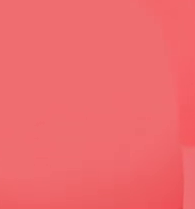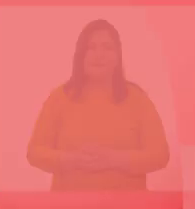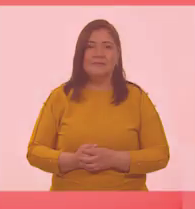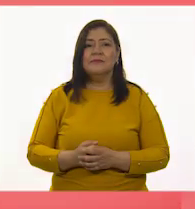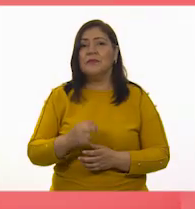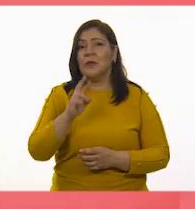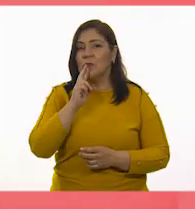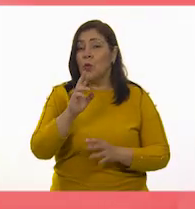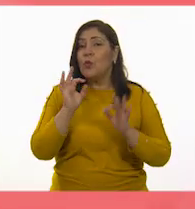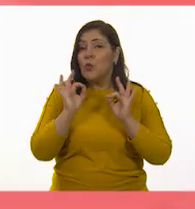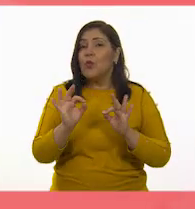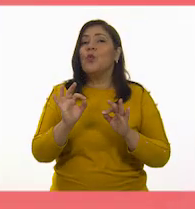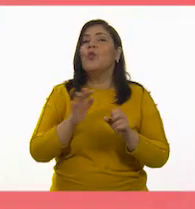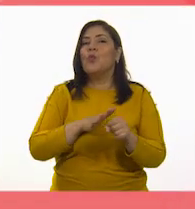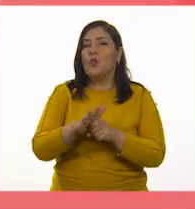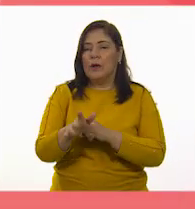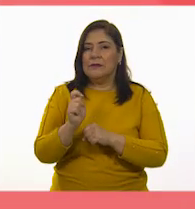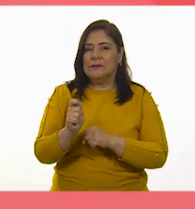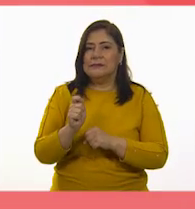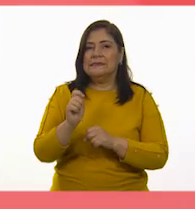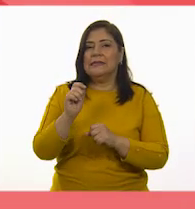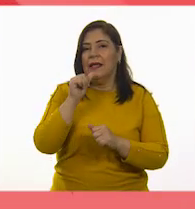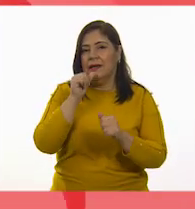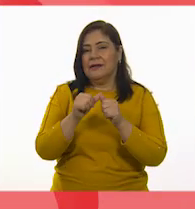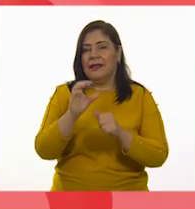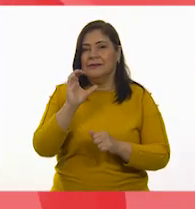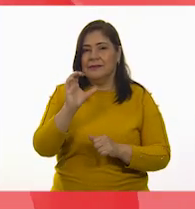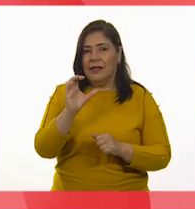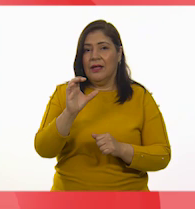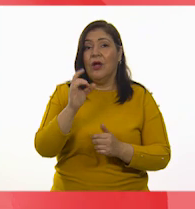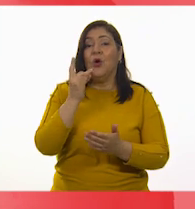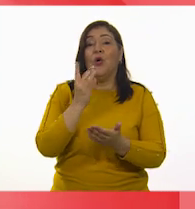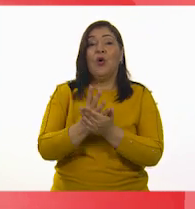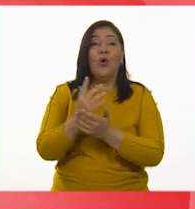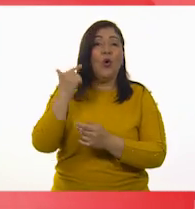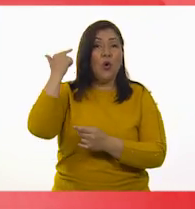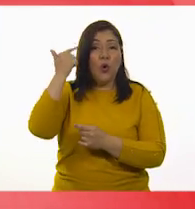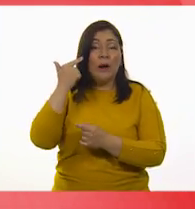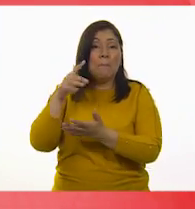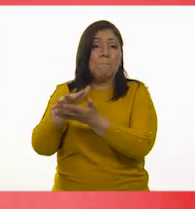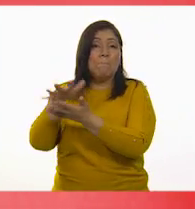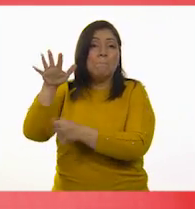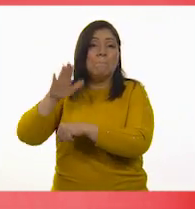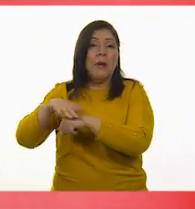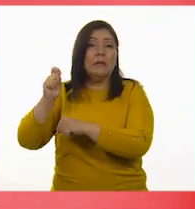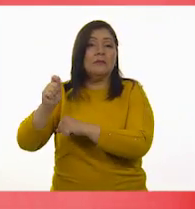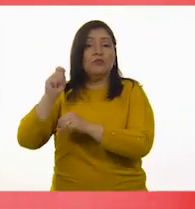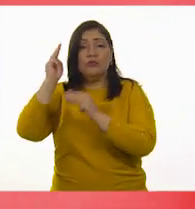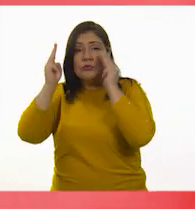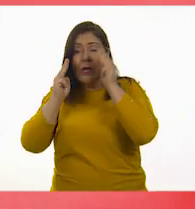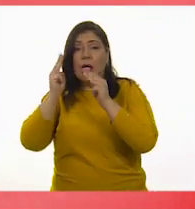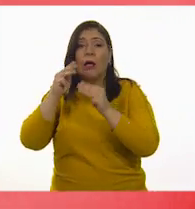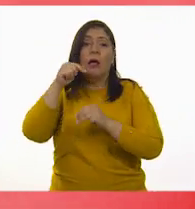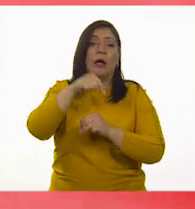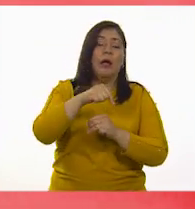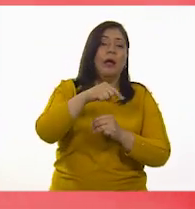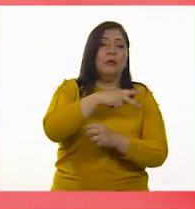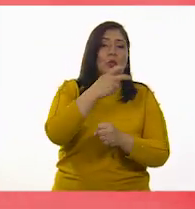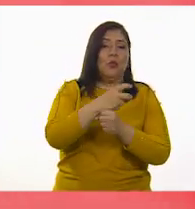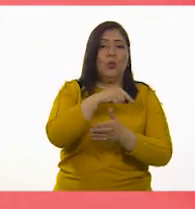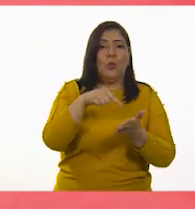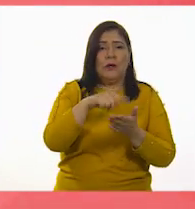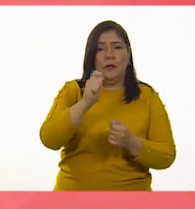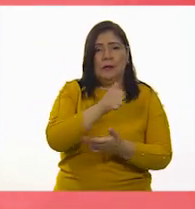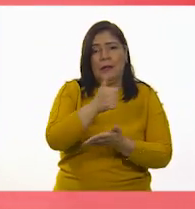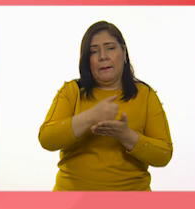La respuesta correcta es C. Solamente Londres tiene más museos que la Ciudad de México, con